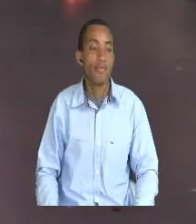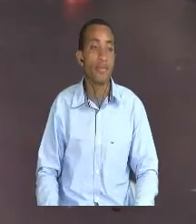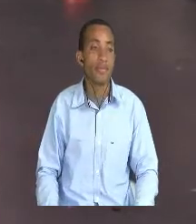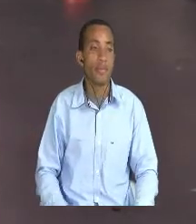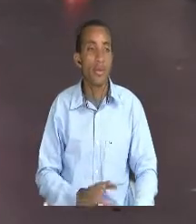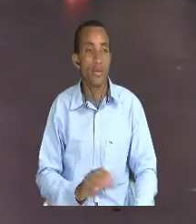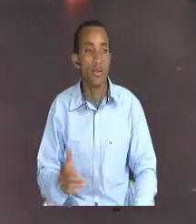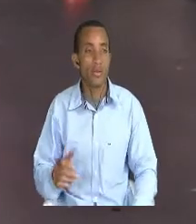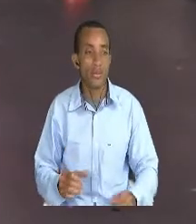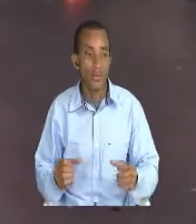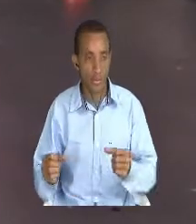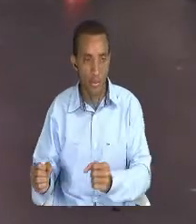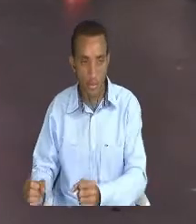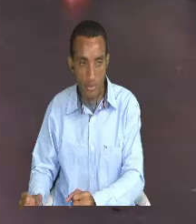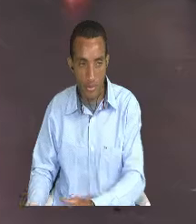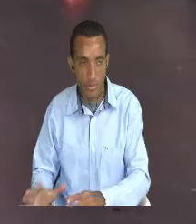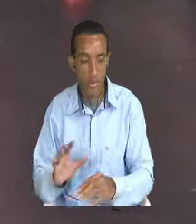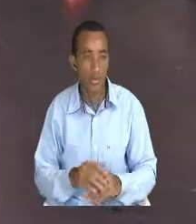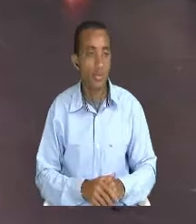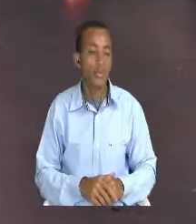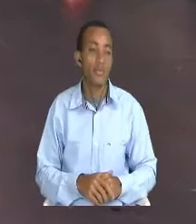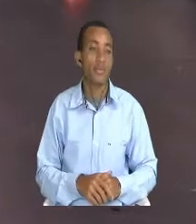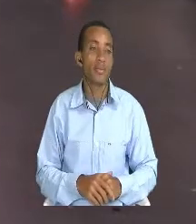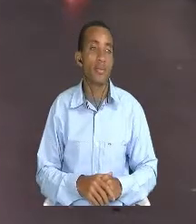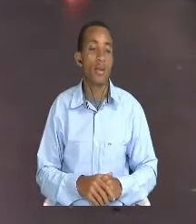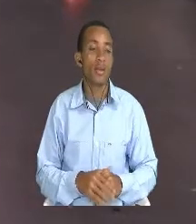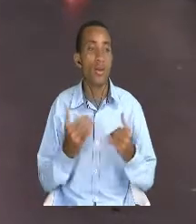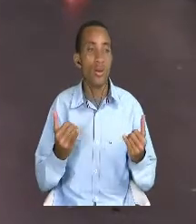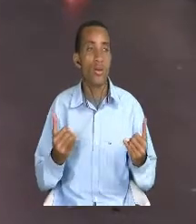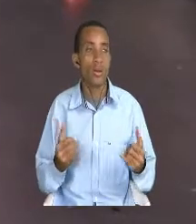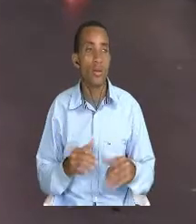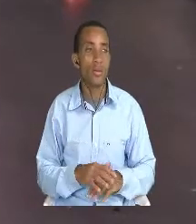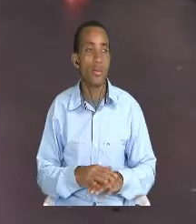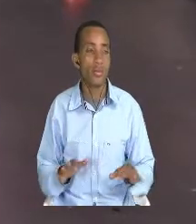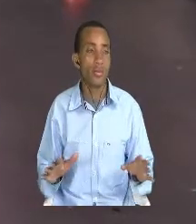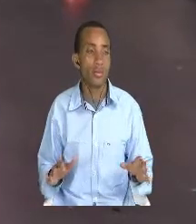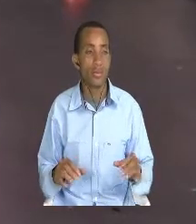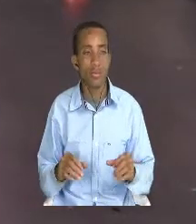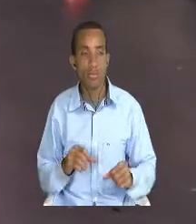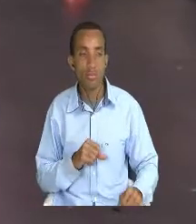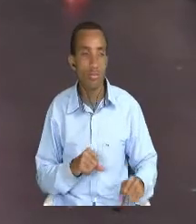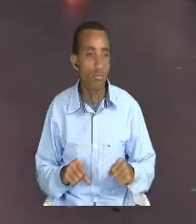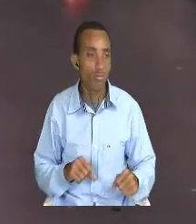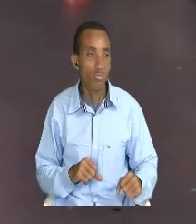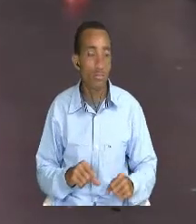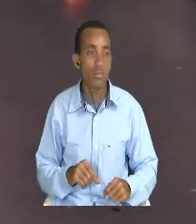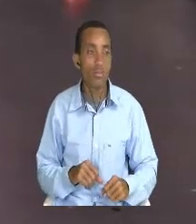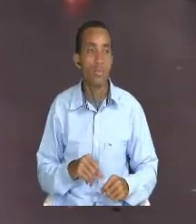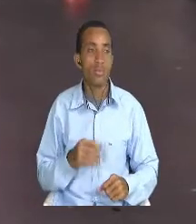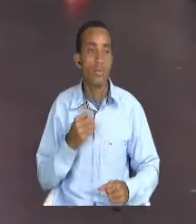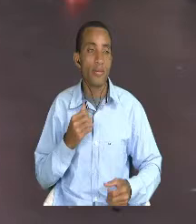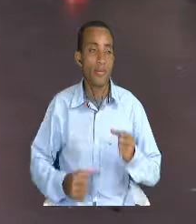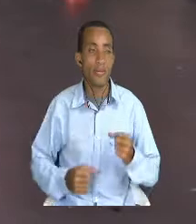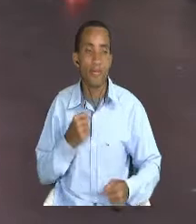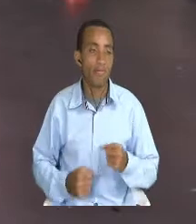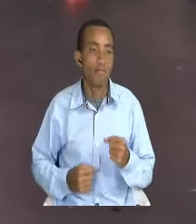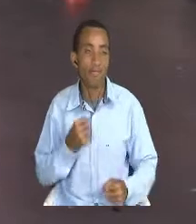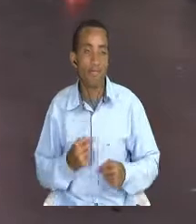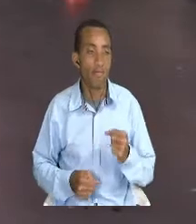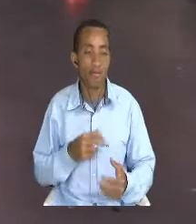vertir las mancuernas al piso. Ahora vamos a darle un poquitico más de movimiento. Vamos a hacer skipping para complementar el